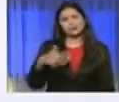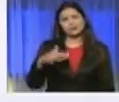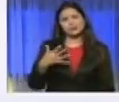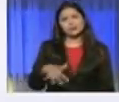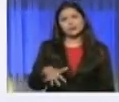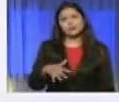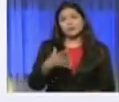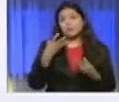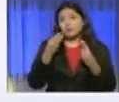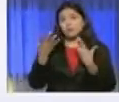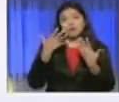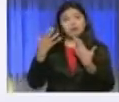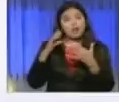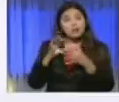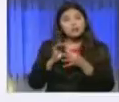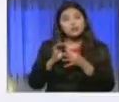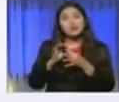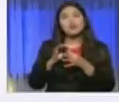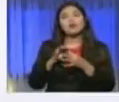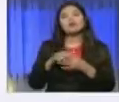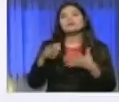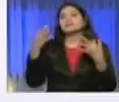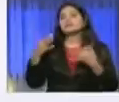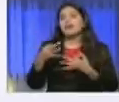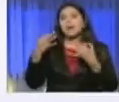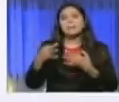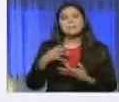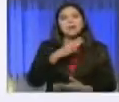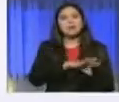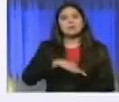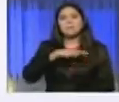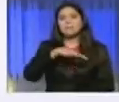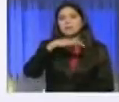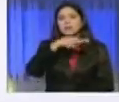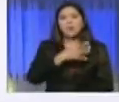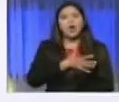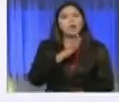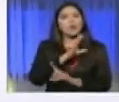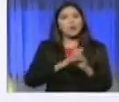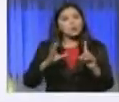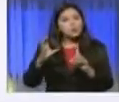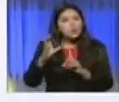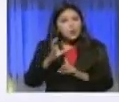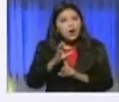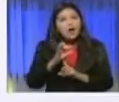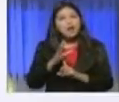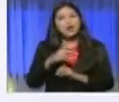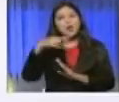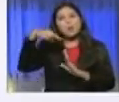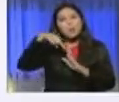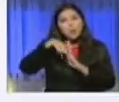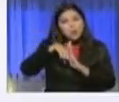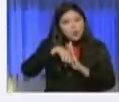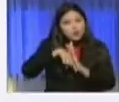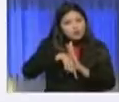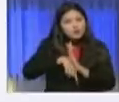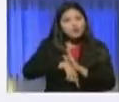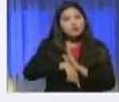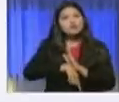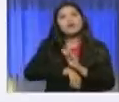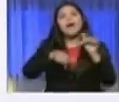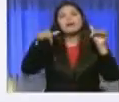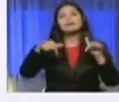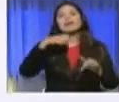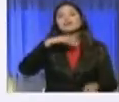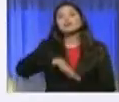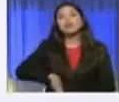Multidimensional. Es una relación profundamente espiritual, cultural, profunda, profunda, la cultura, la historia de